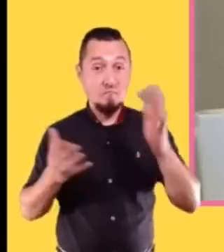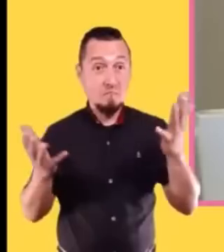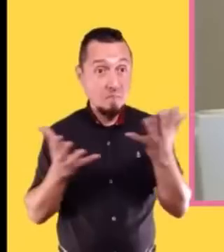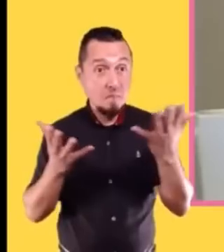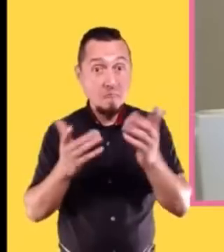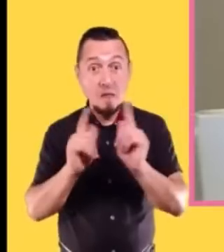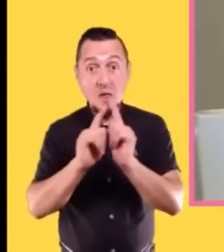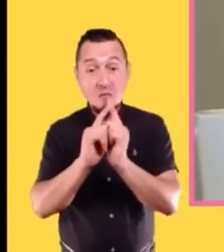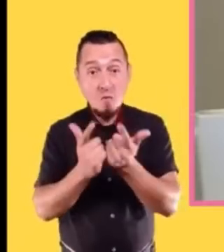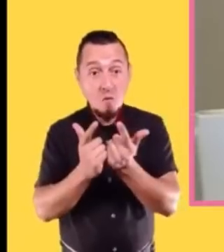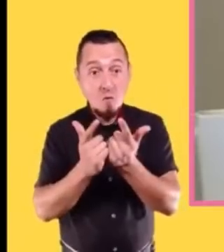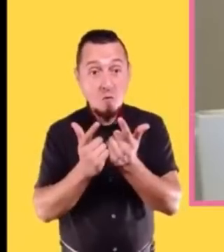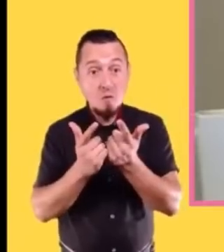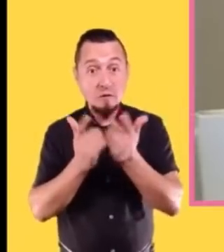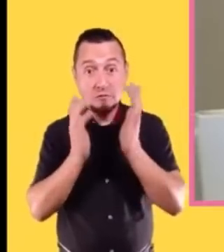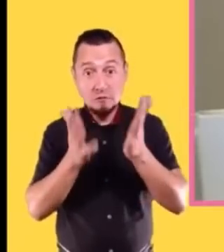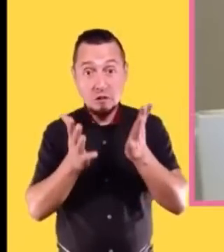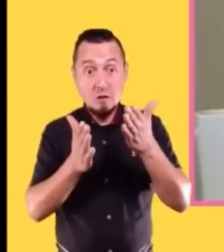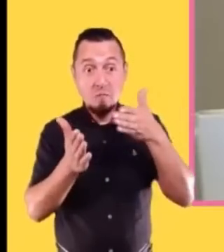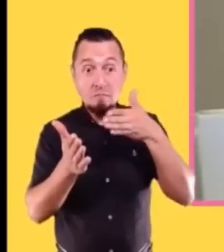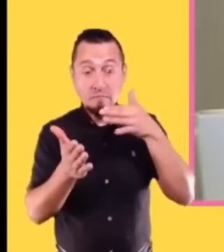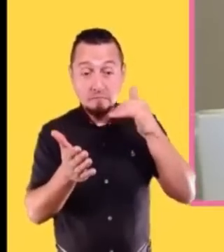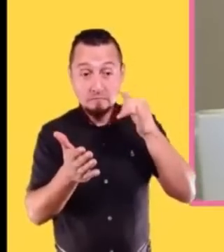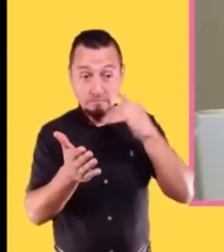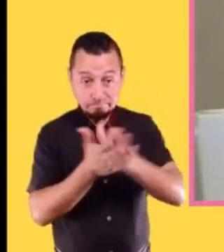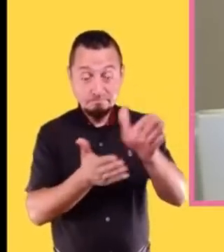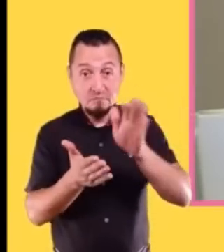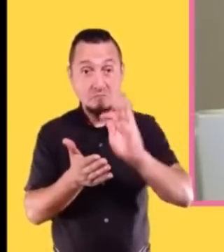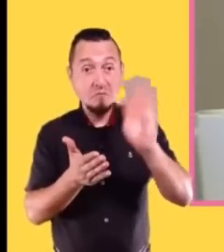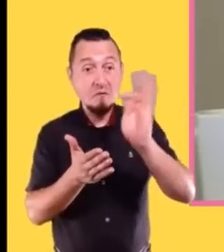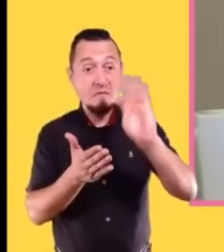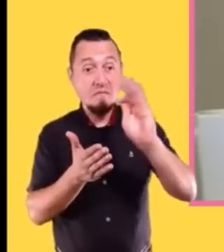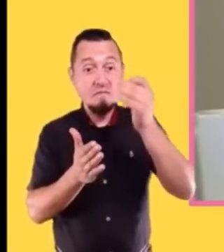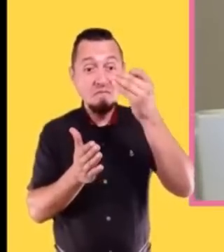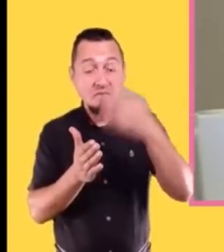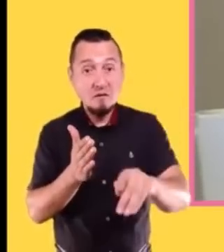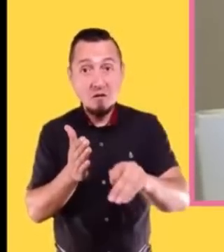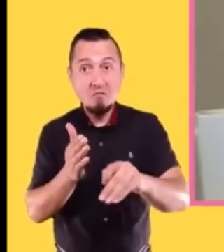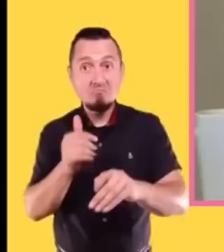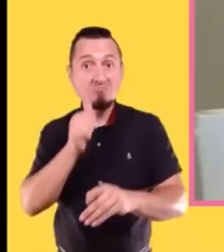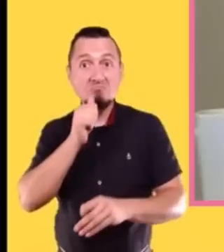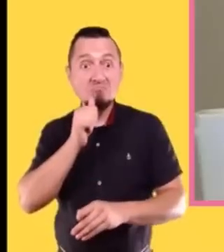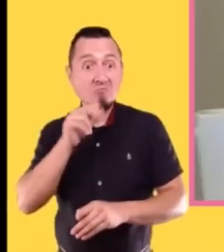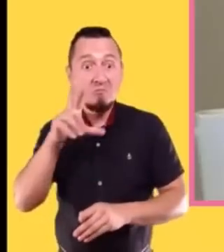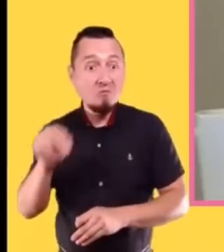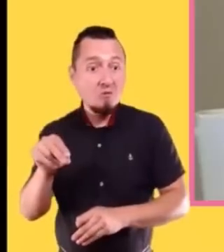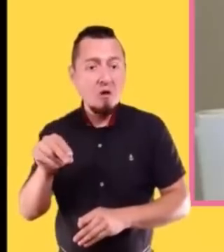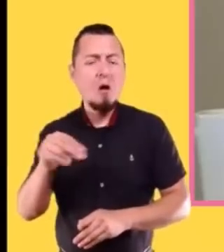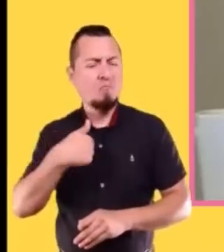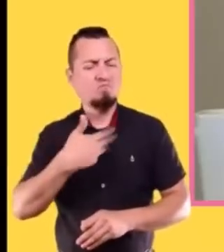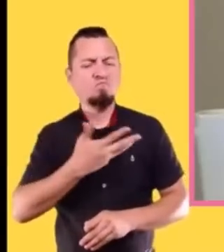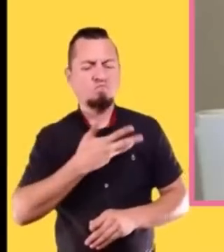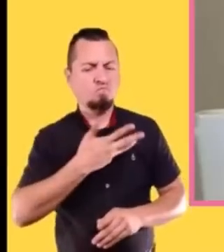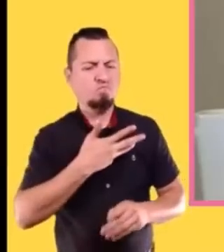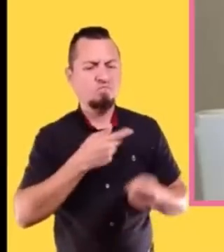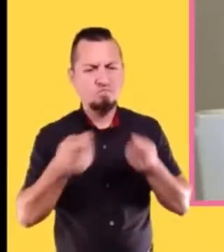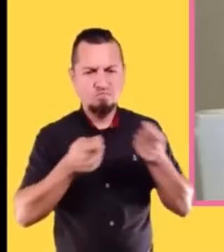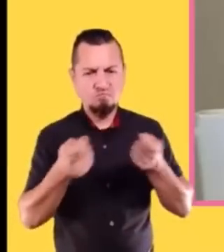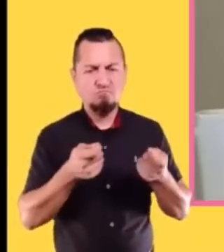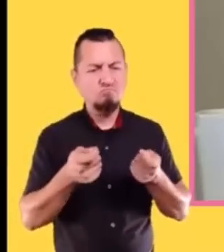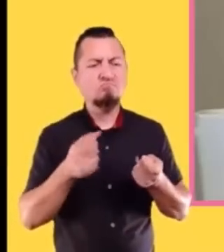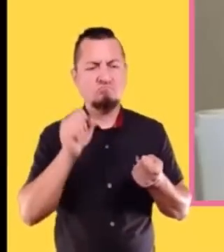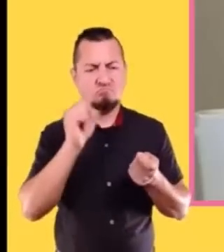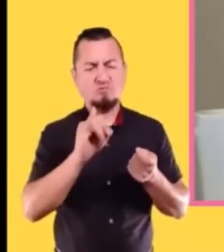generar materiales adicionales en caso de que faltaran los libros de texto. Es decir, tenemos ya las herramientas digitales y si tuviéramos que